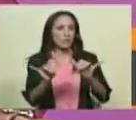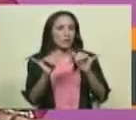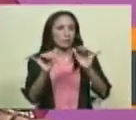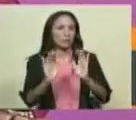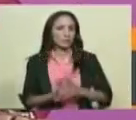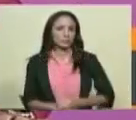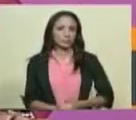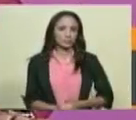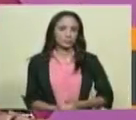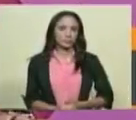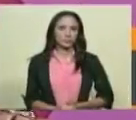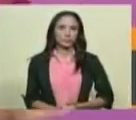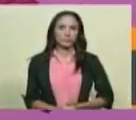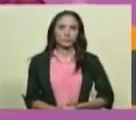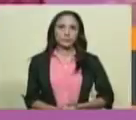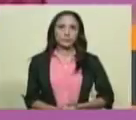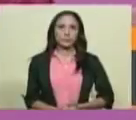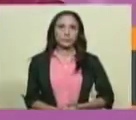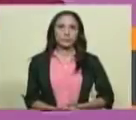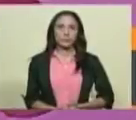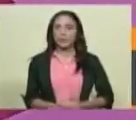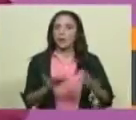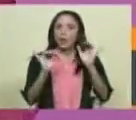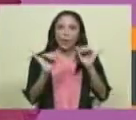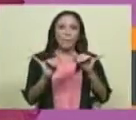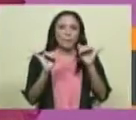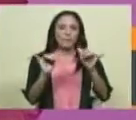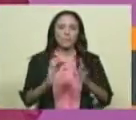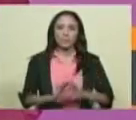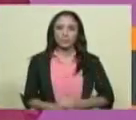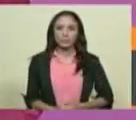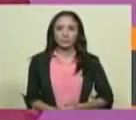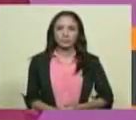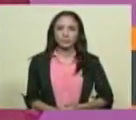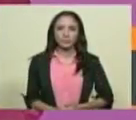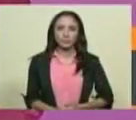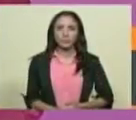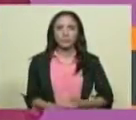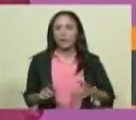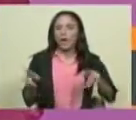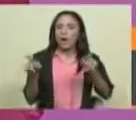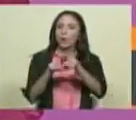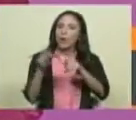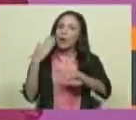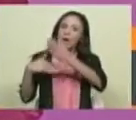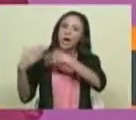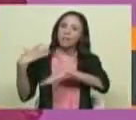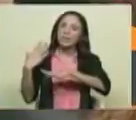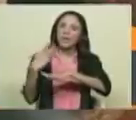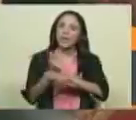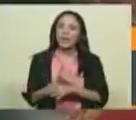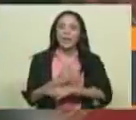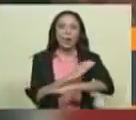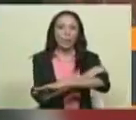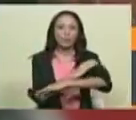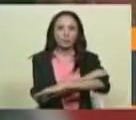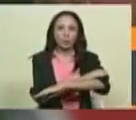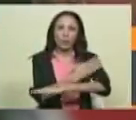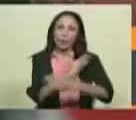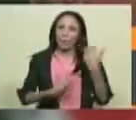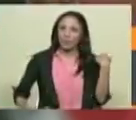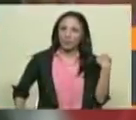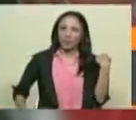Muchacha. Son los mismos. En la derecha, igualito que cuando gobernaban. El